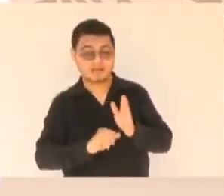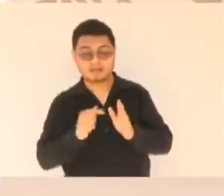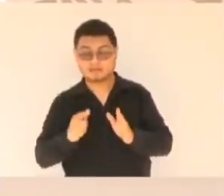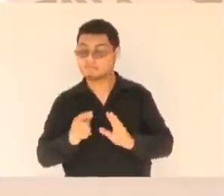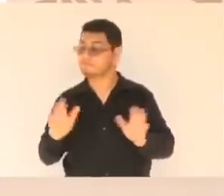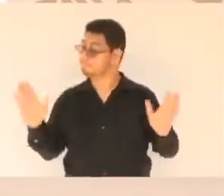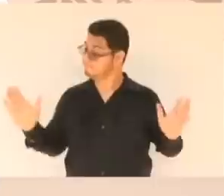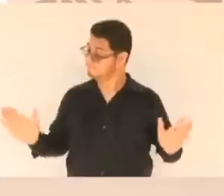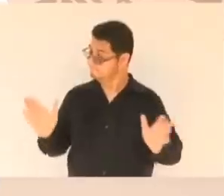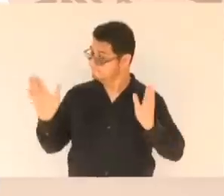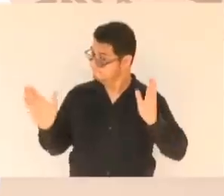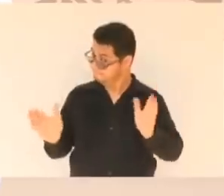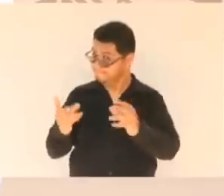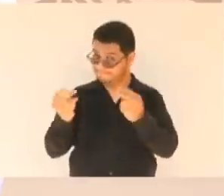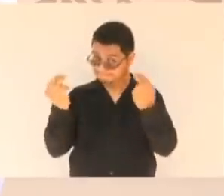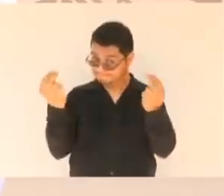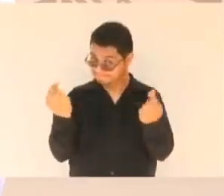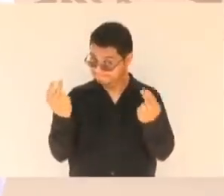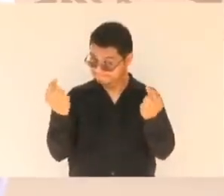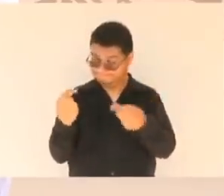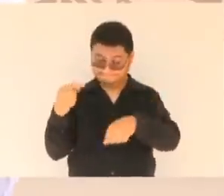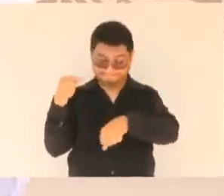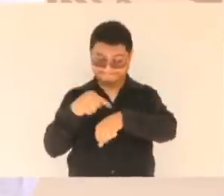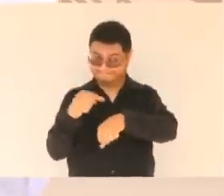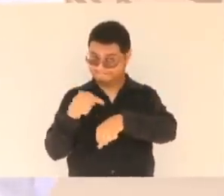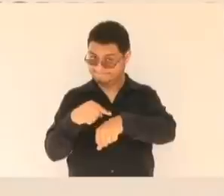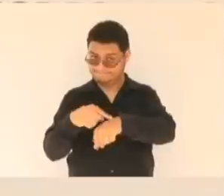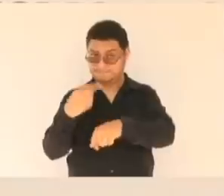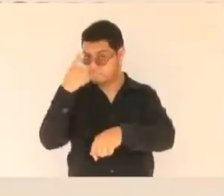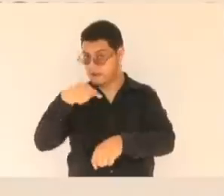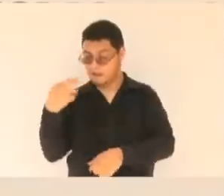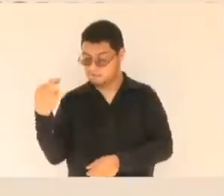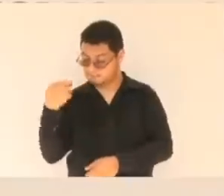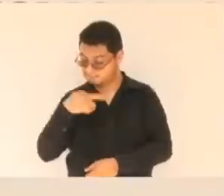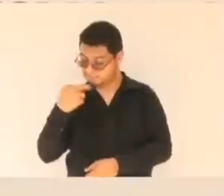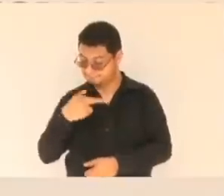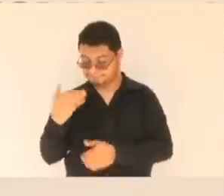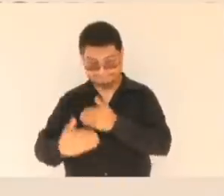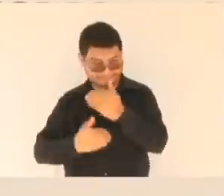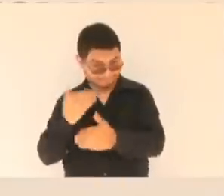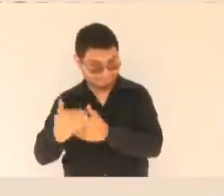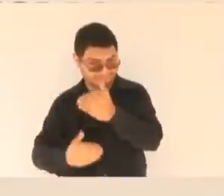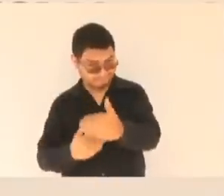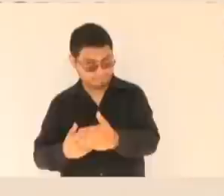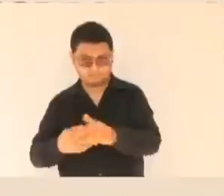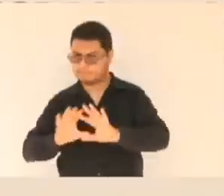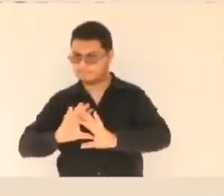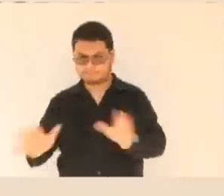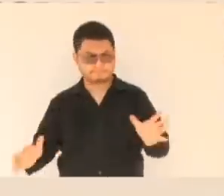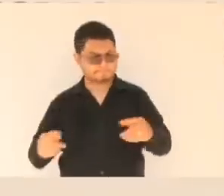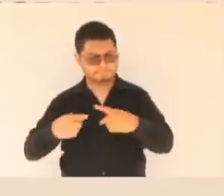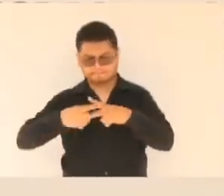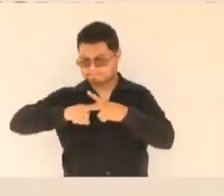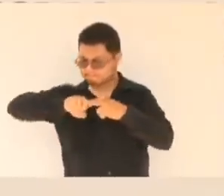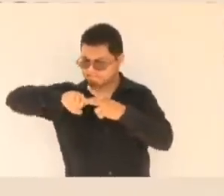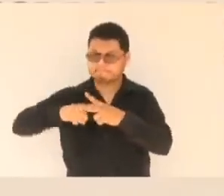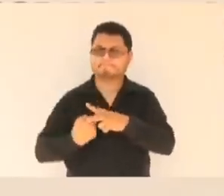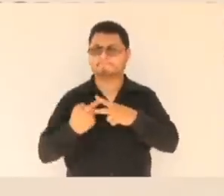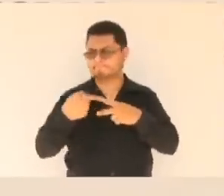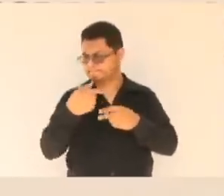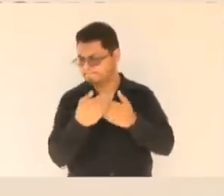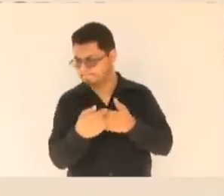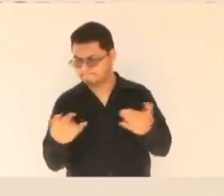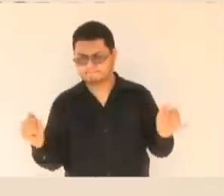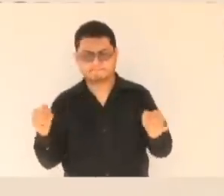empujar al elefante para que camine y que se inicie esa obra. Y